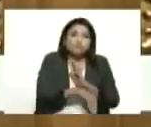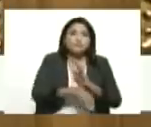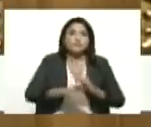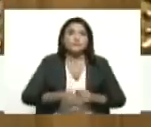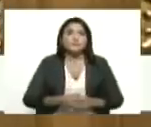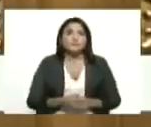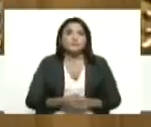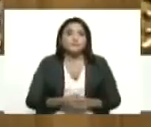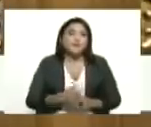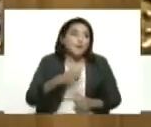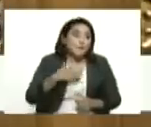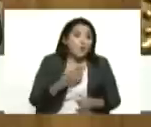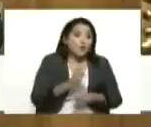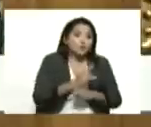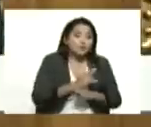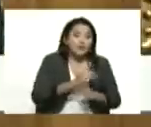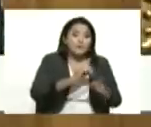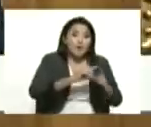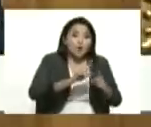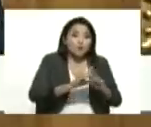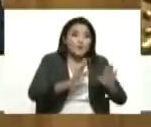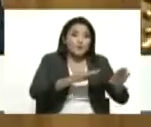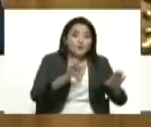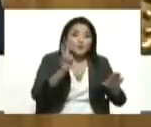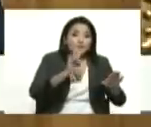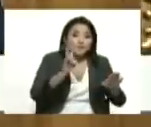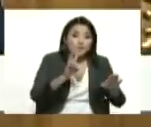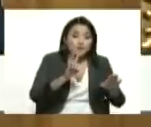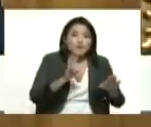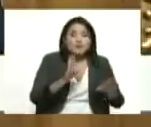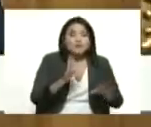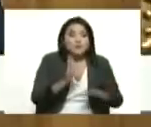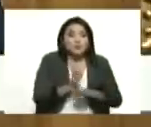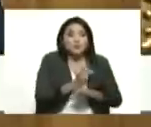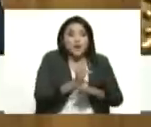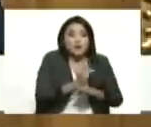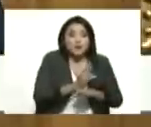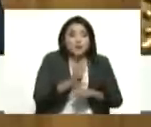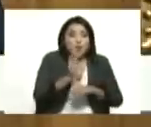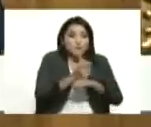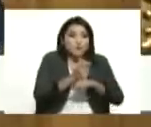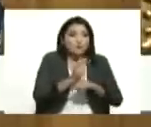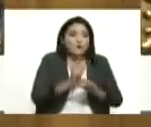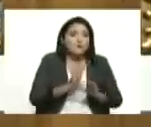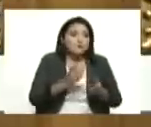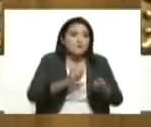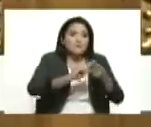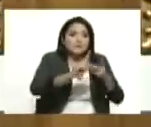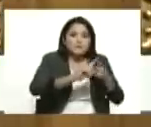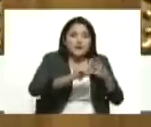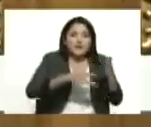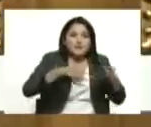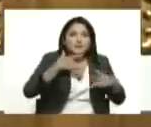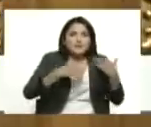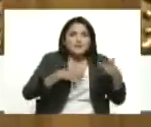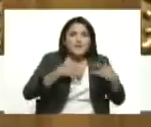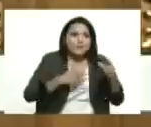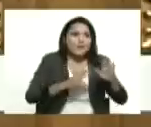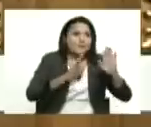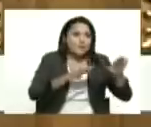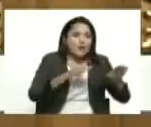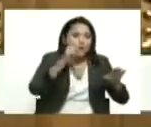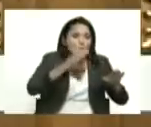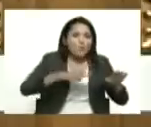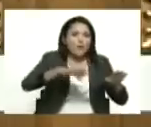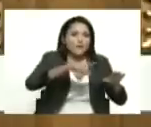que pudieran ser utilizados por el Estado venezolano para distintas actividades del bien